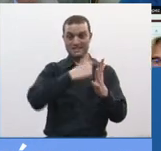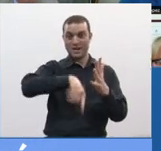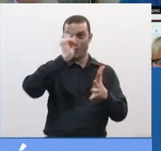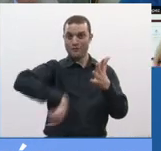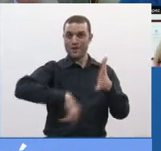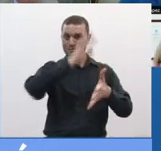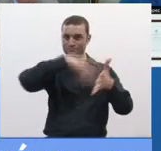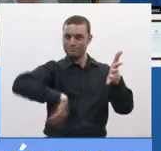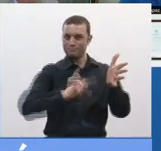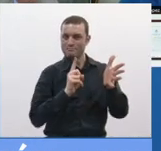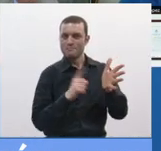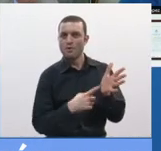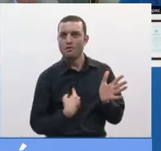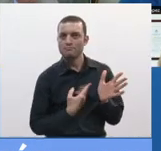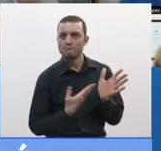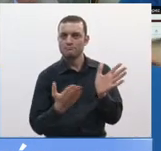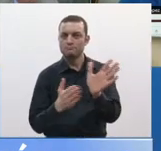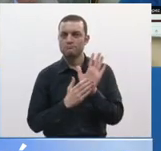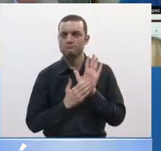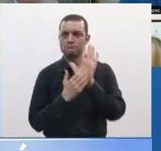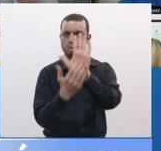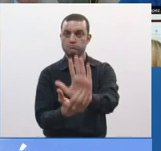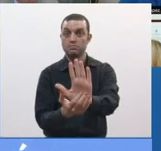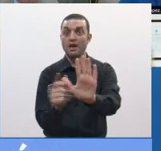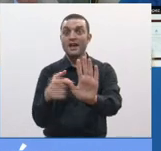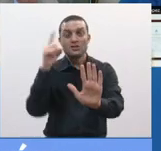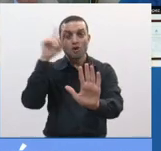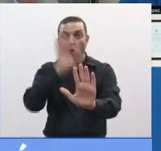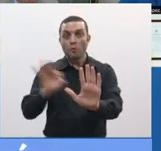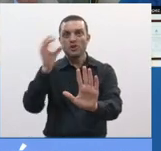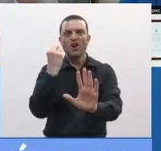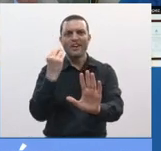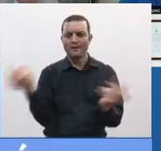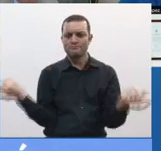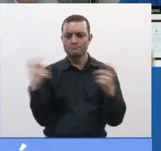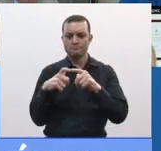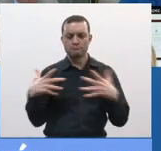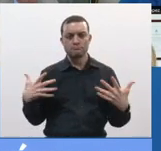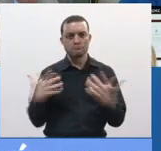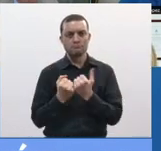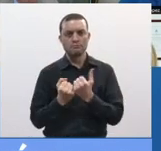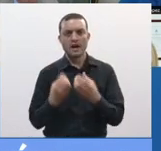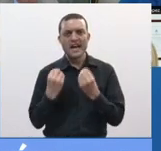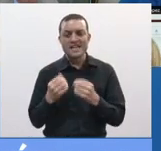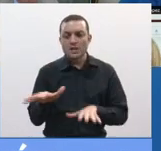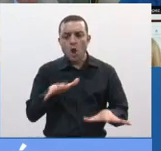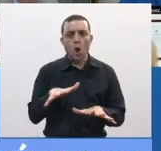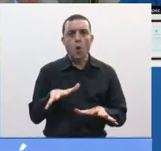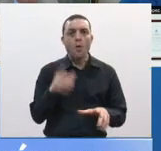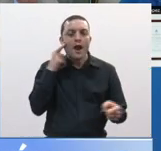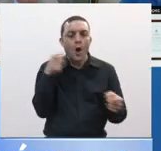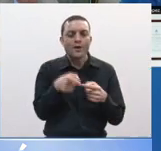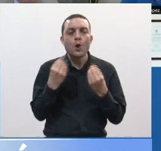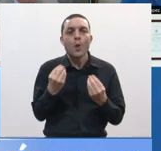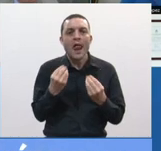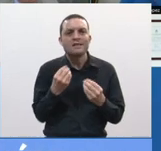O sea, en ese momento ellos opinaron de que esta comisión constituye un ámbito legislativo en el cual debe